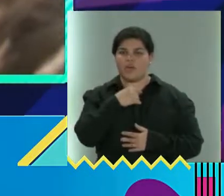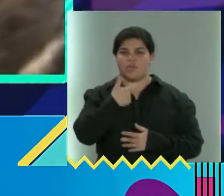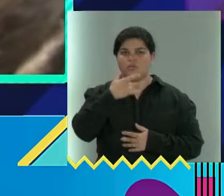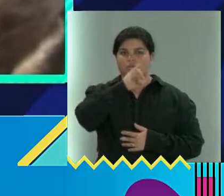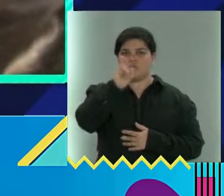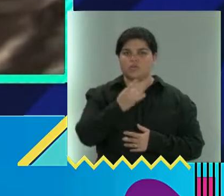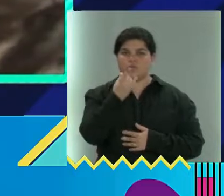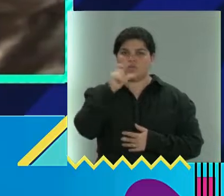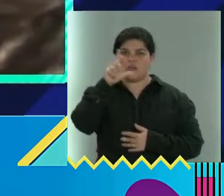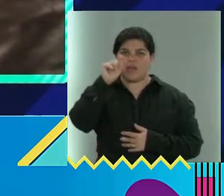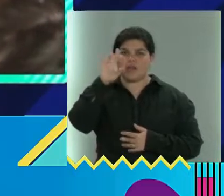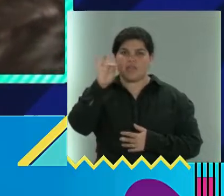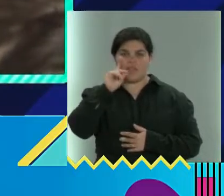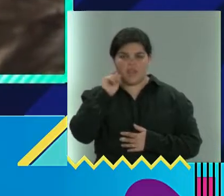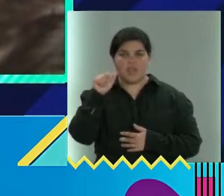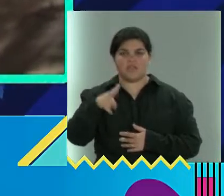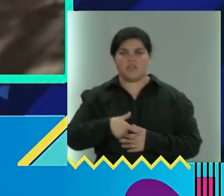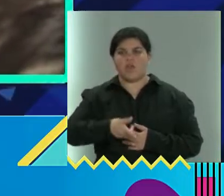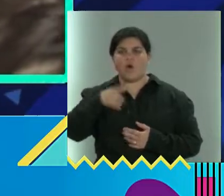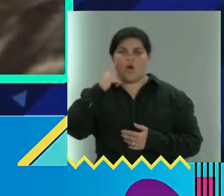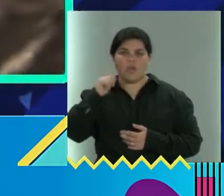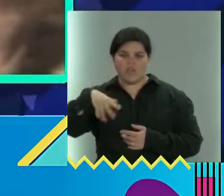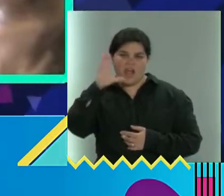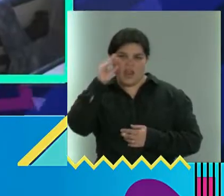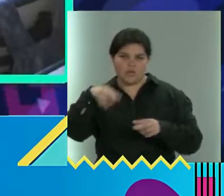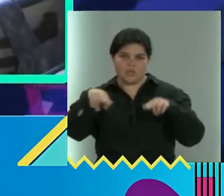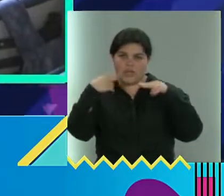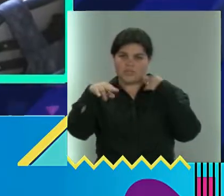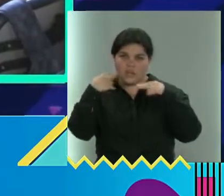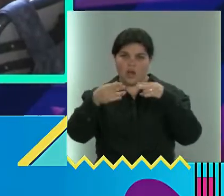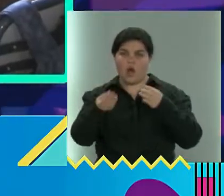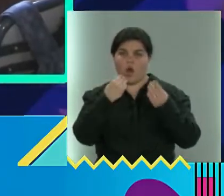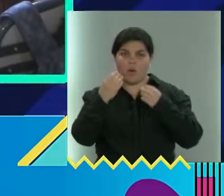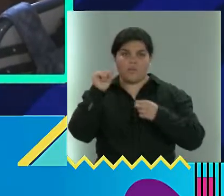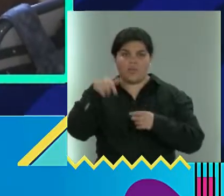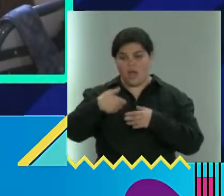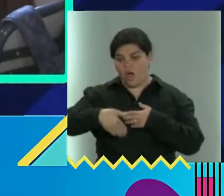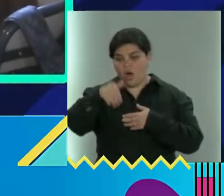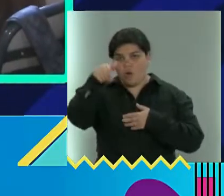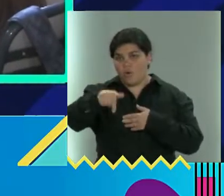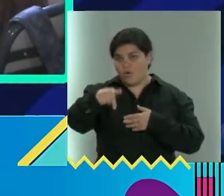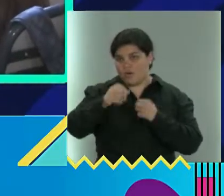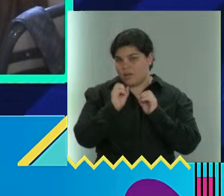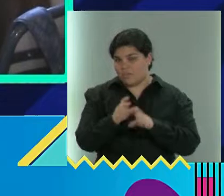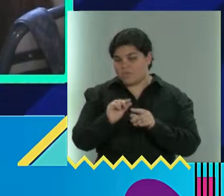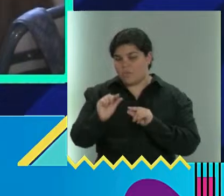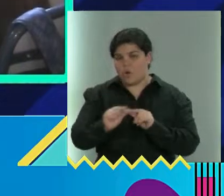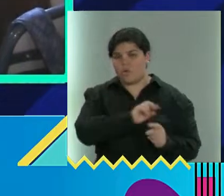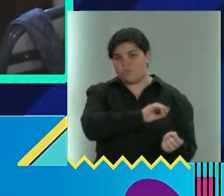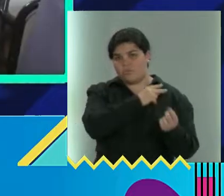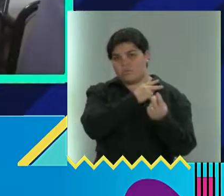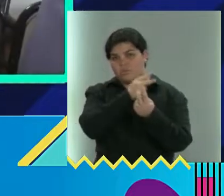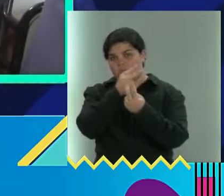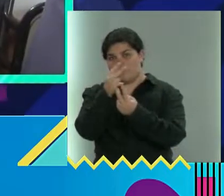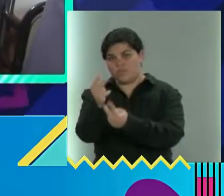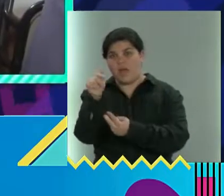entre todos, y esa es la actividad recreativa de este día, que justamente nos comentaban que estaba comenzando ahora, están comenzando a dirigirse hasta la